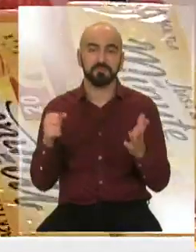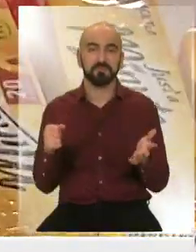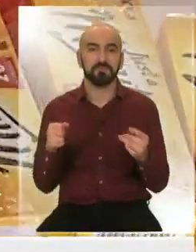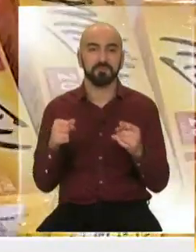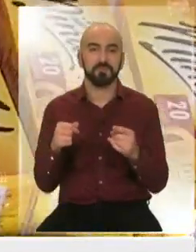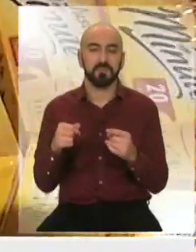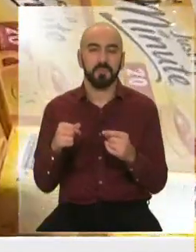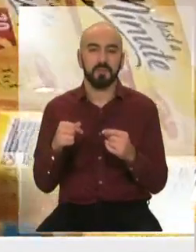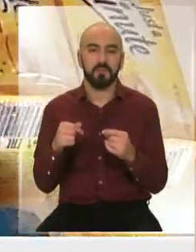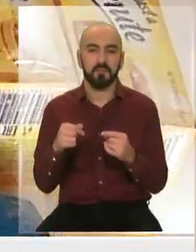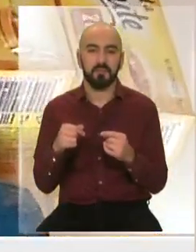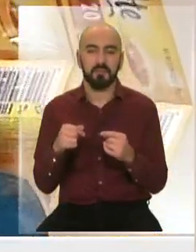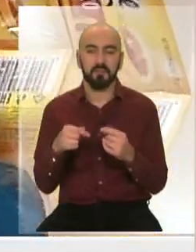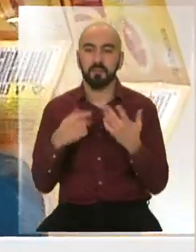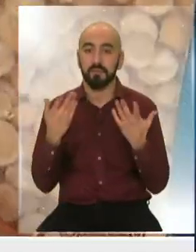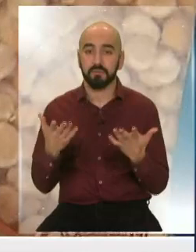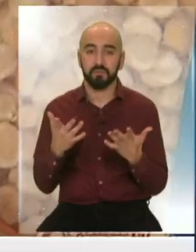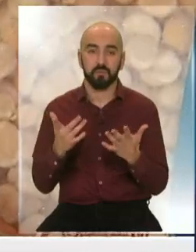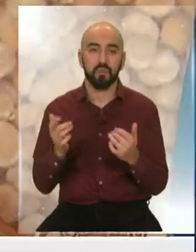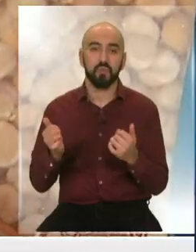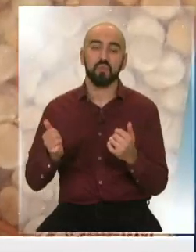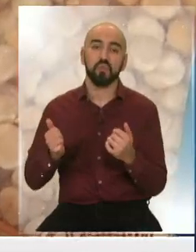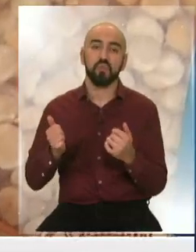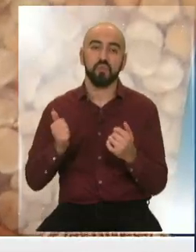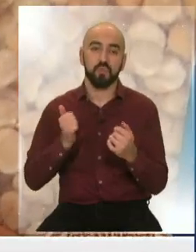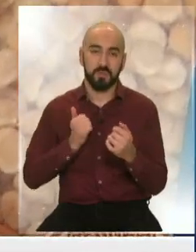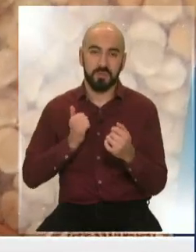entonces cumplir